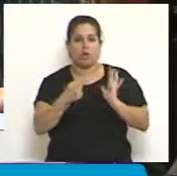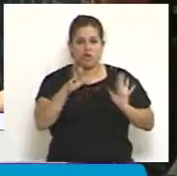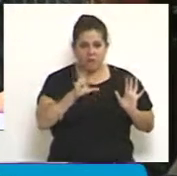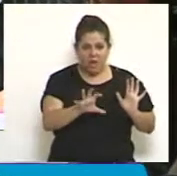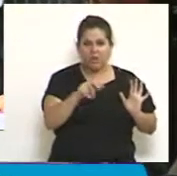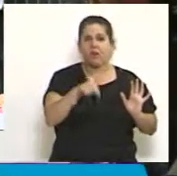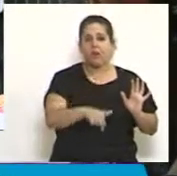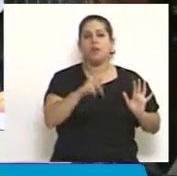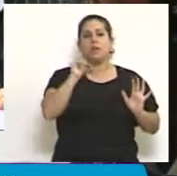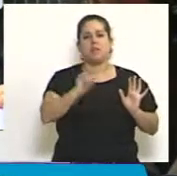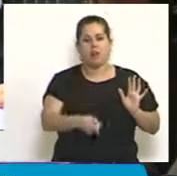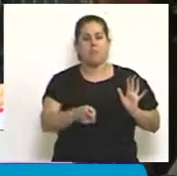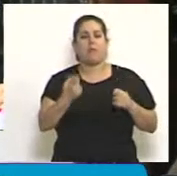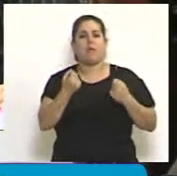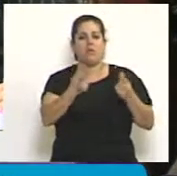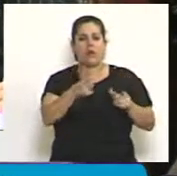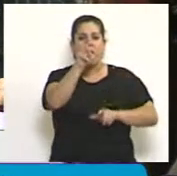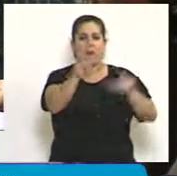federal,